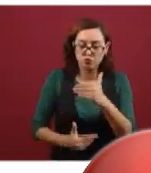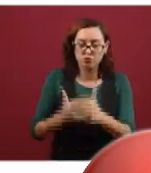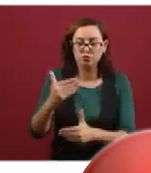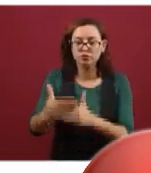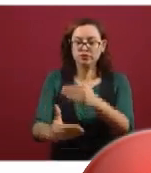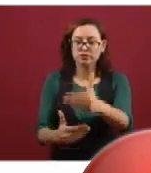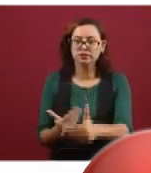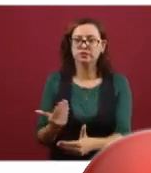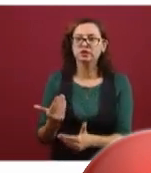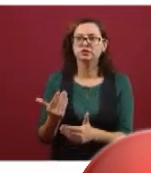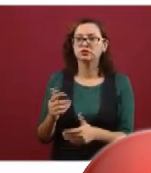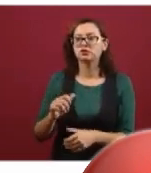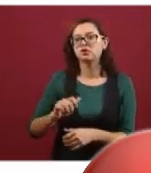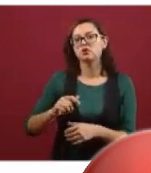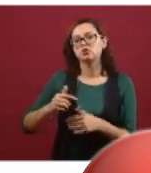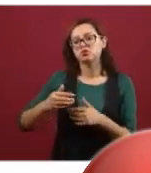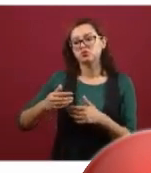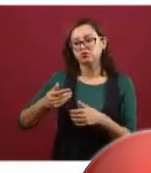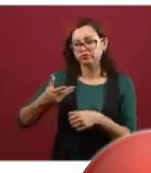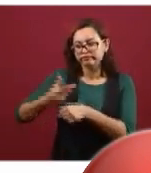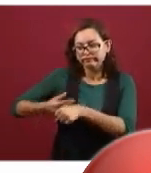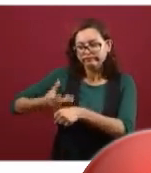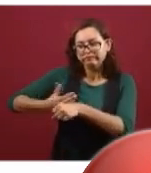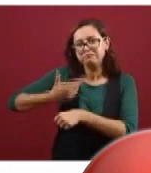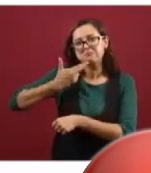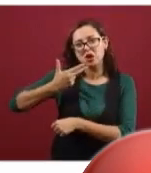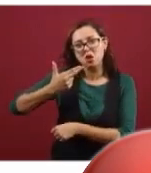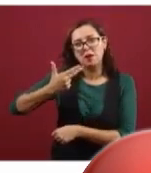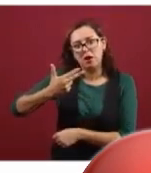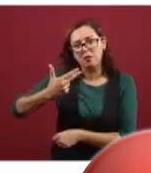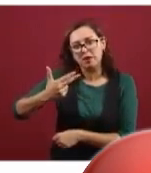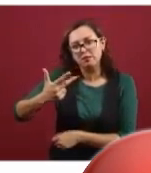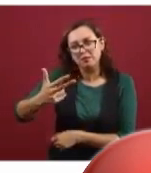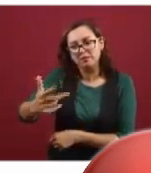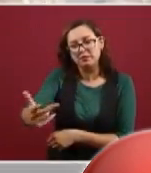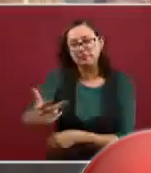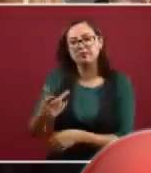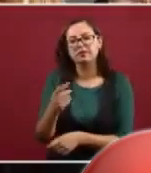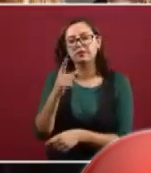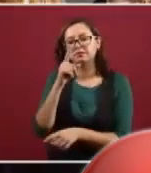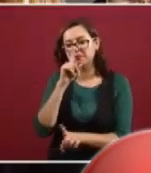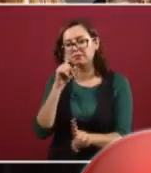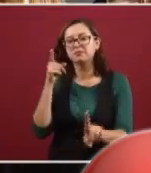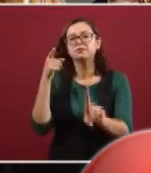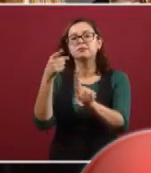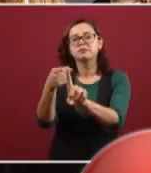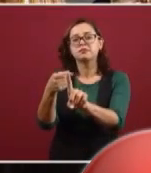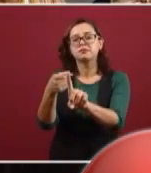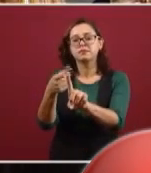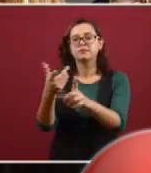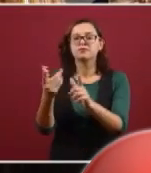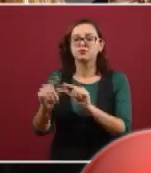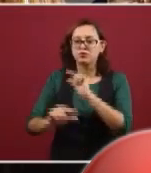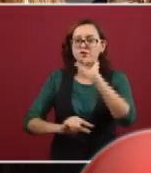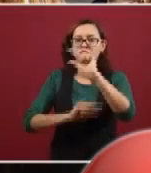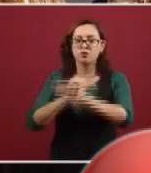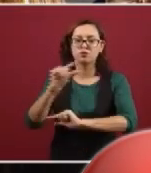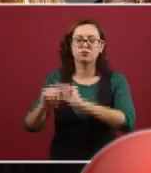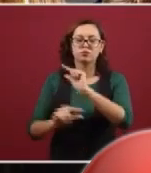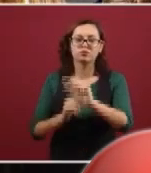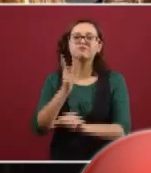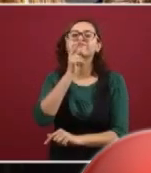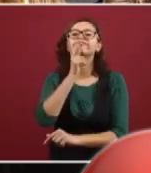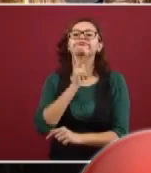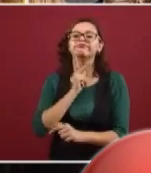recuperación secundaria y mejorada. Con ello, se prevé incrementar la producción a